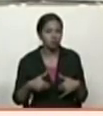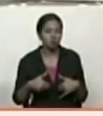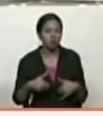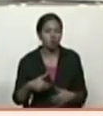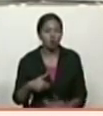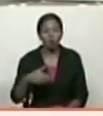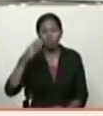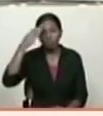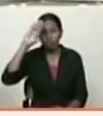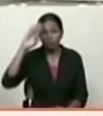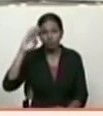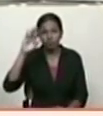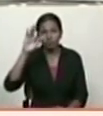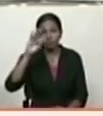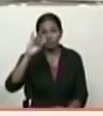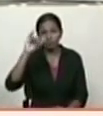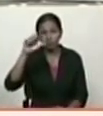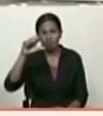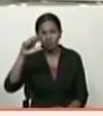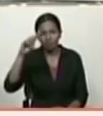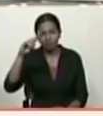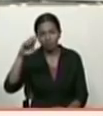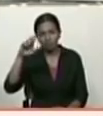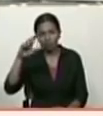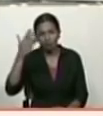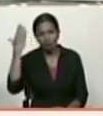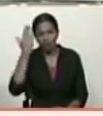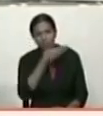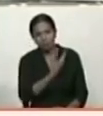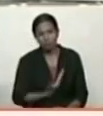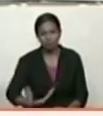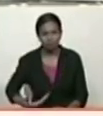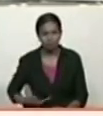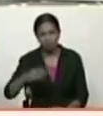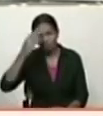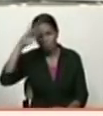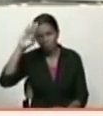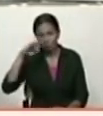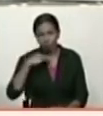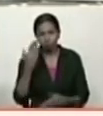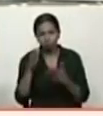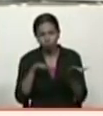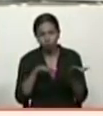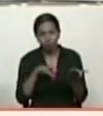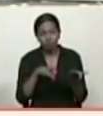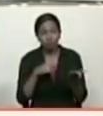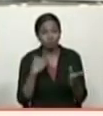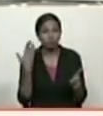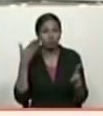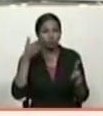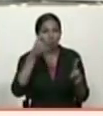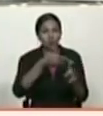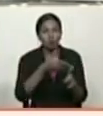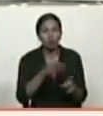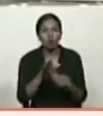Castro, de los hombres y mujeres del ejército cubano que fueron hasta Angola y